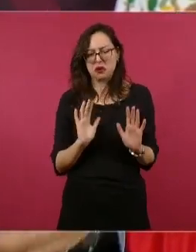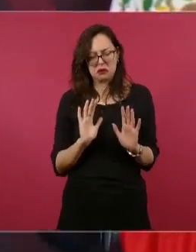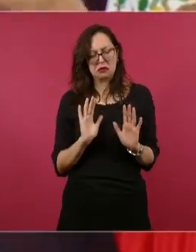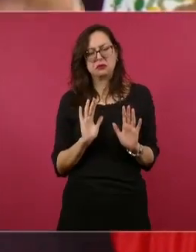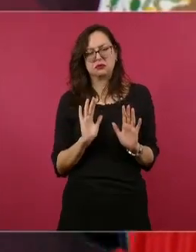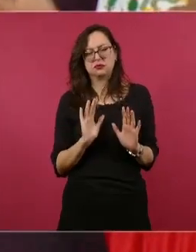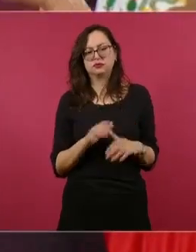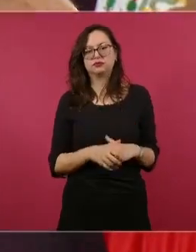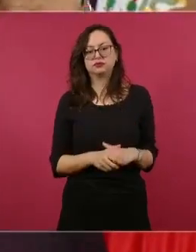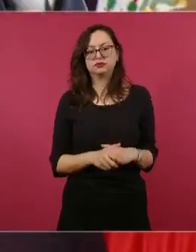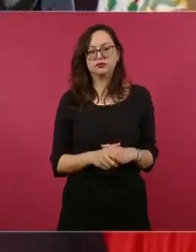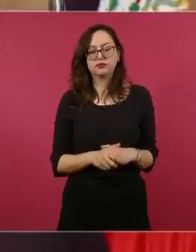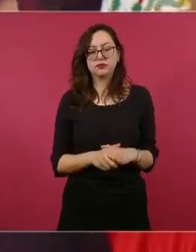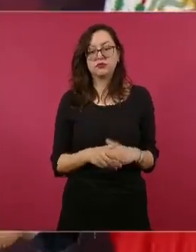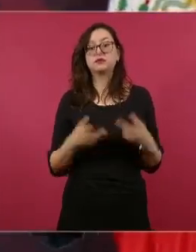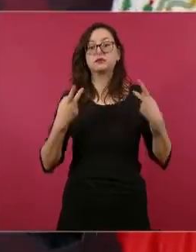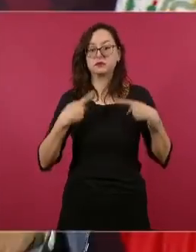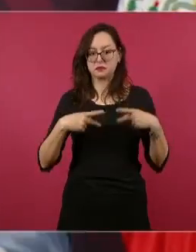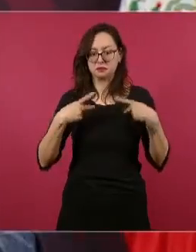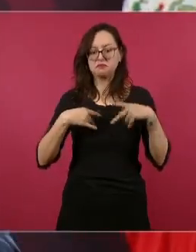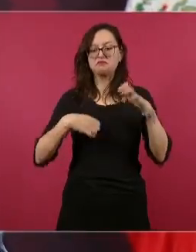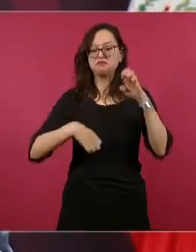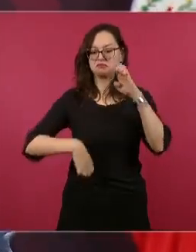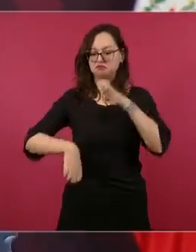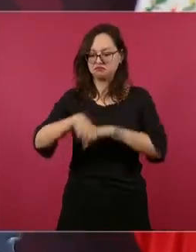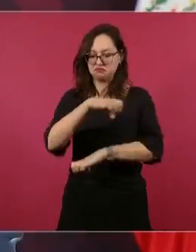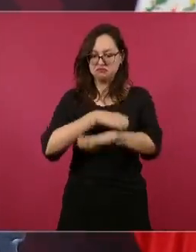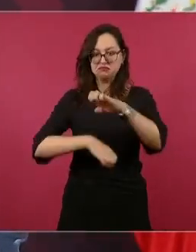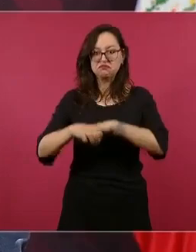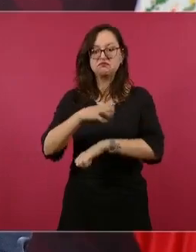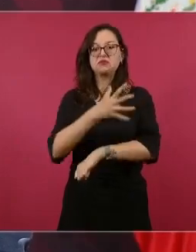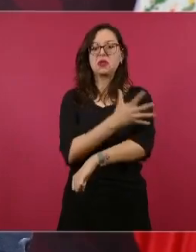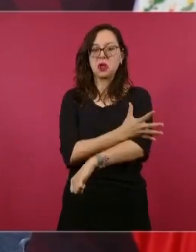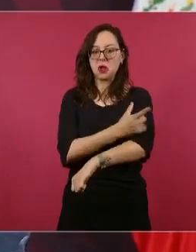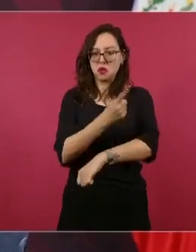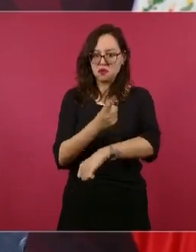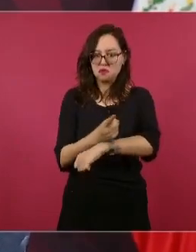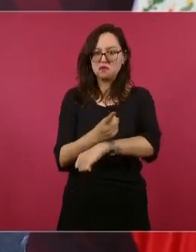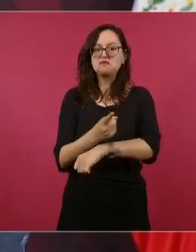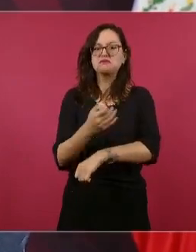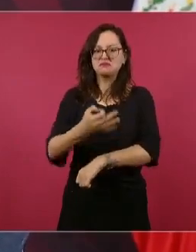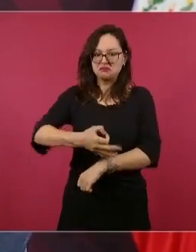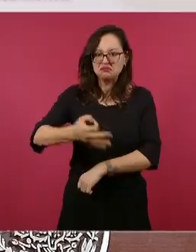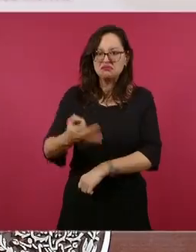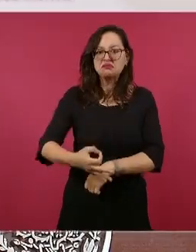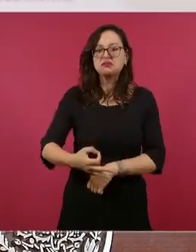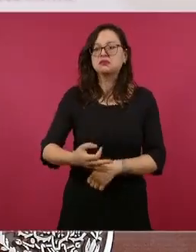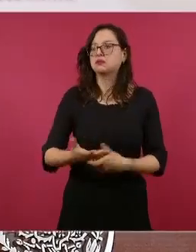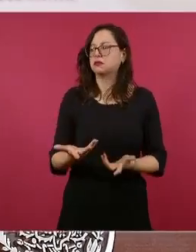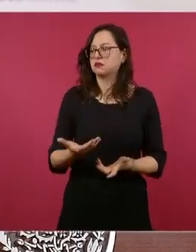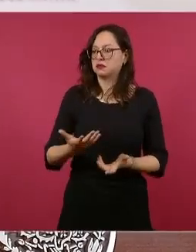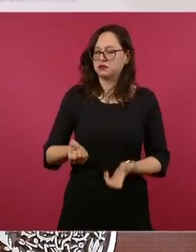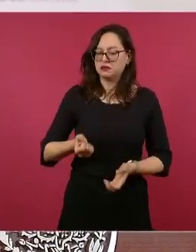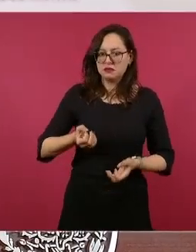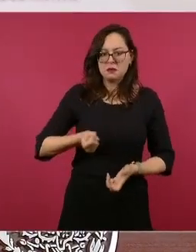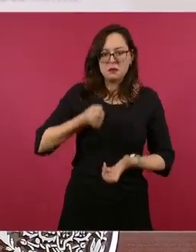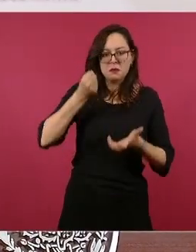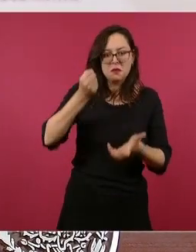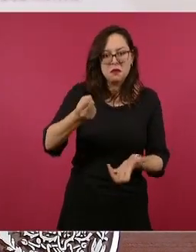que son auténticos empresarios que invierten que generan empleos